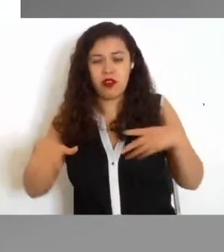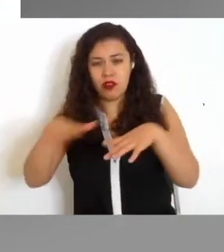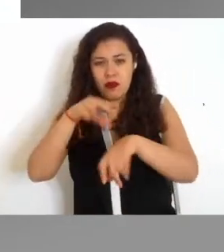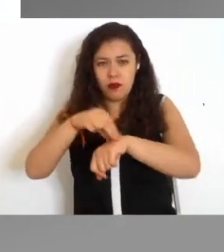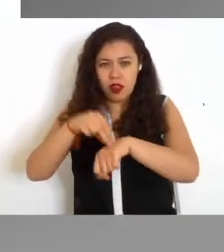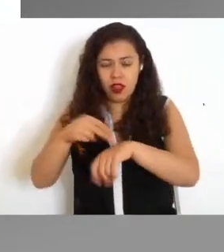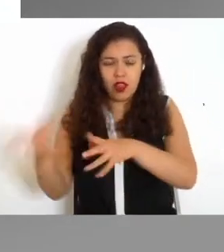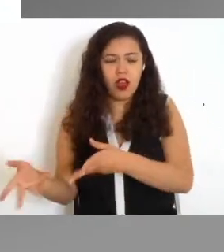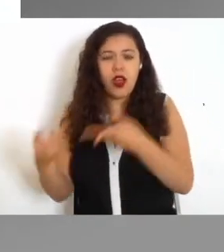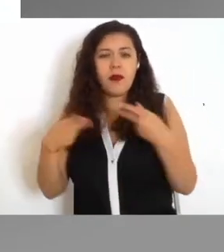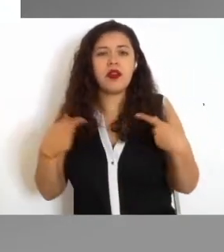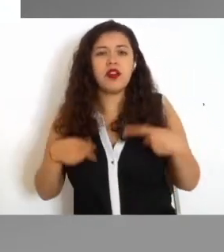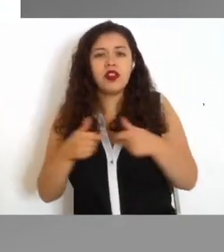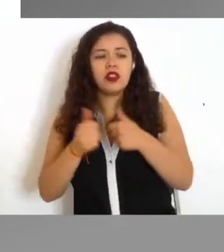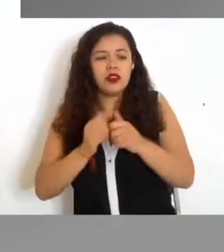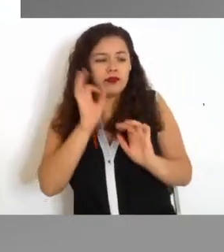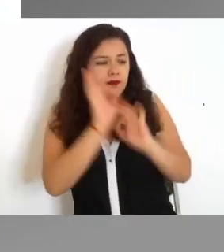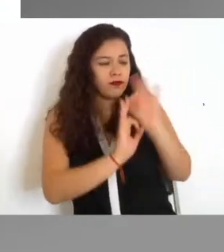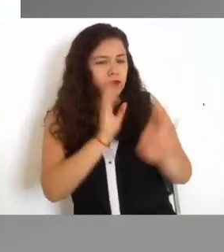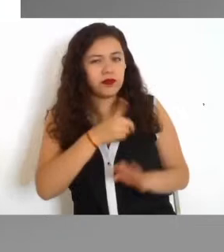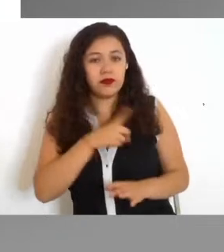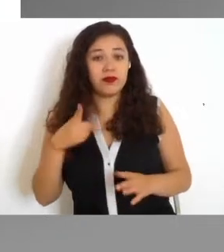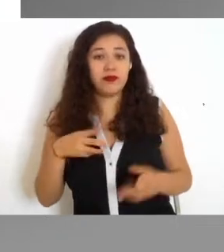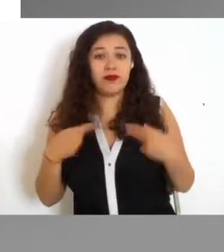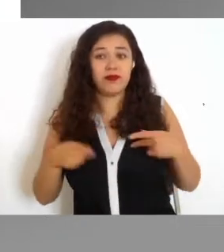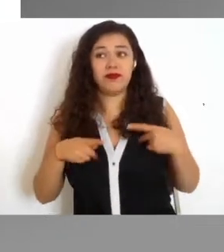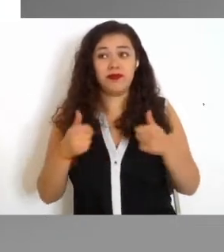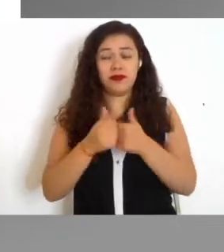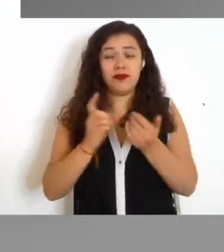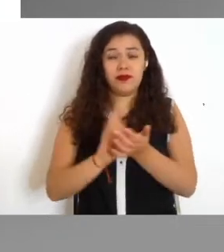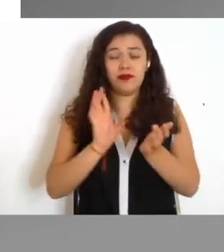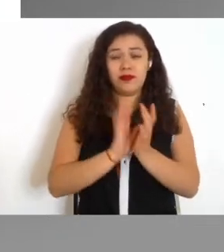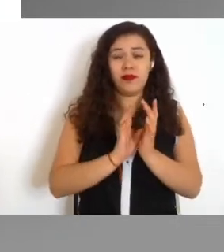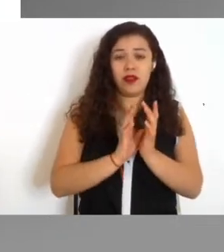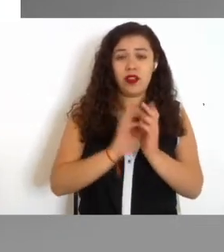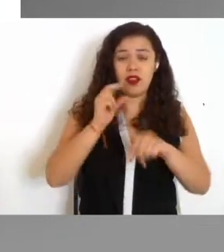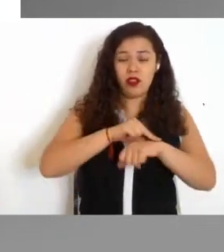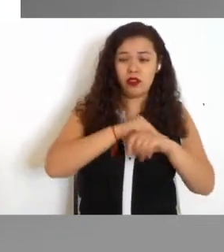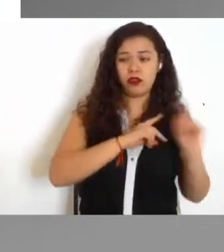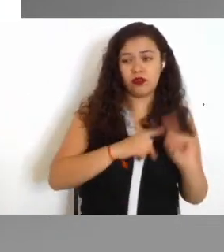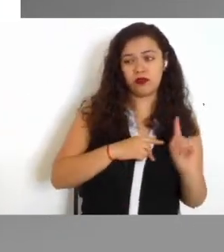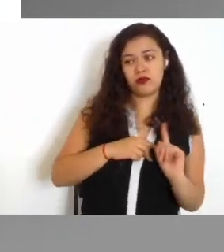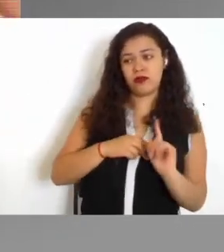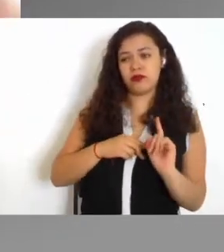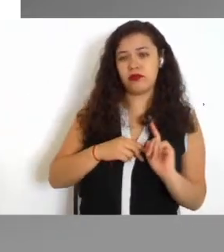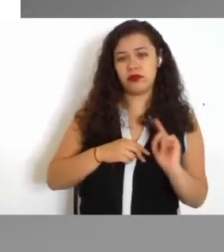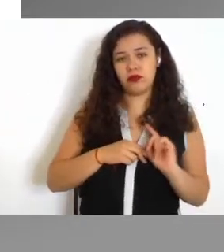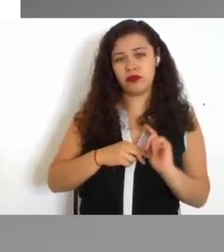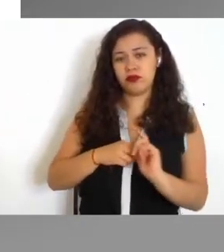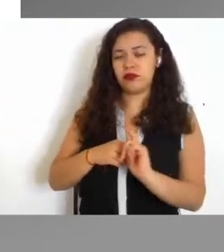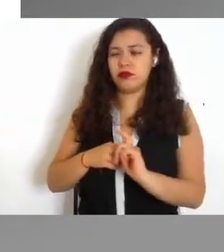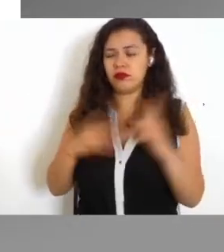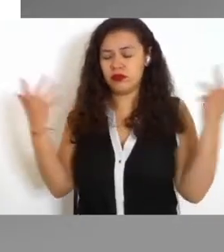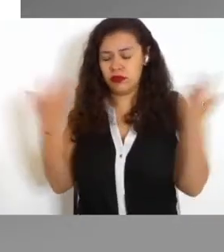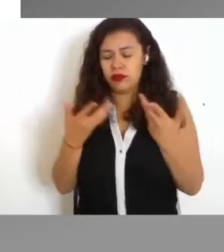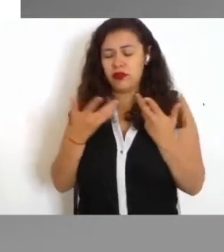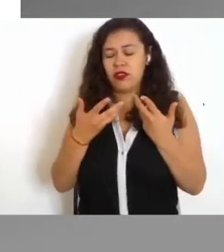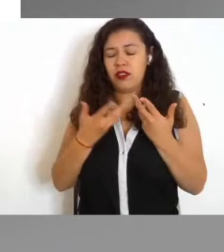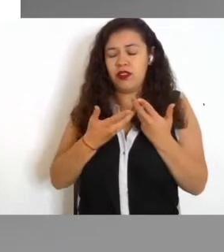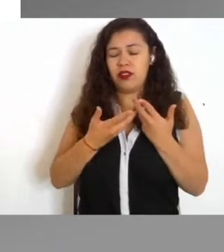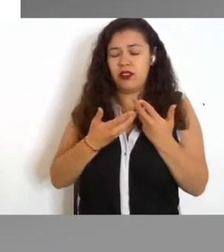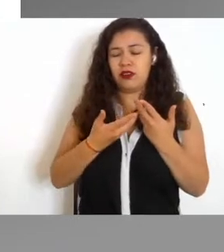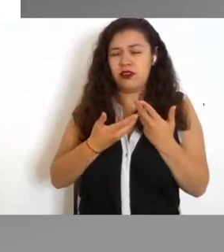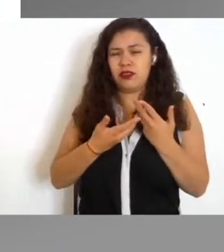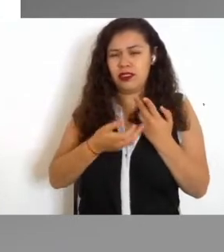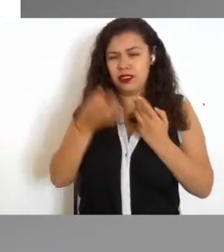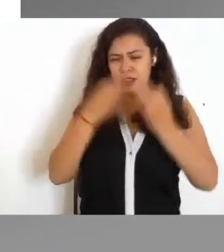Es increíble, pero vamos a visitar a las personas con discapacidad, un doctor, y nos trata, o sea, de repente te empieza a